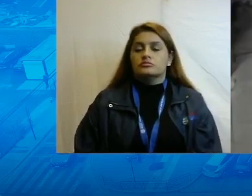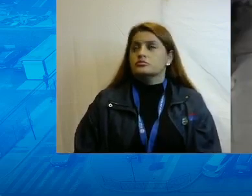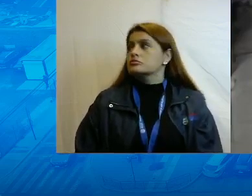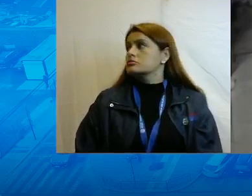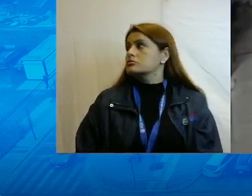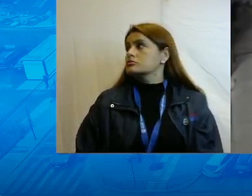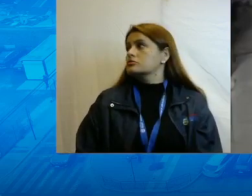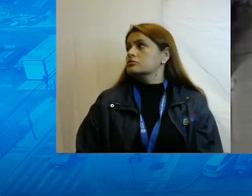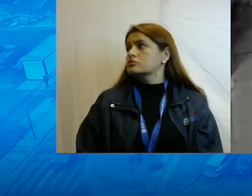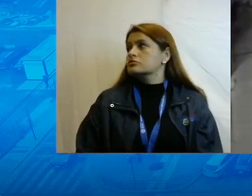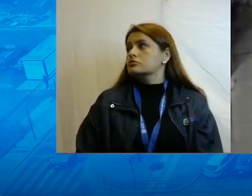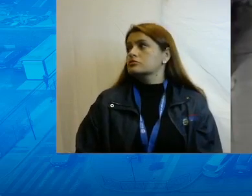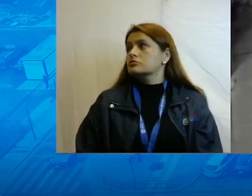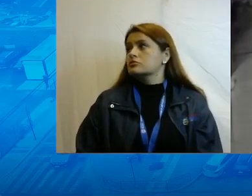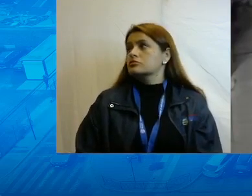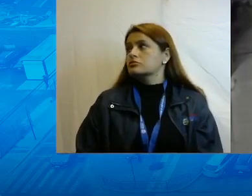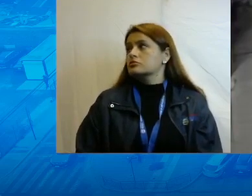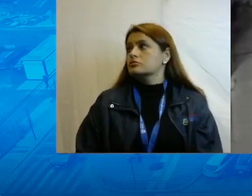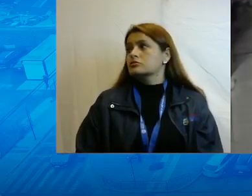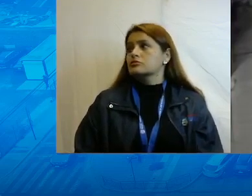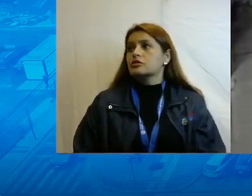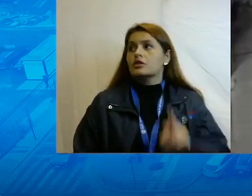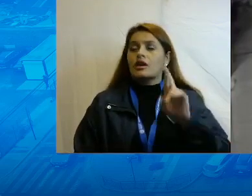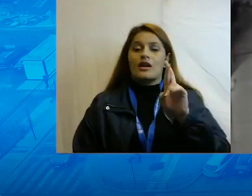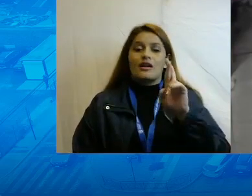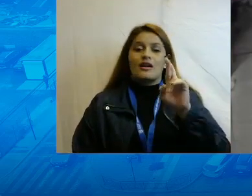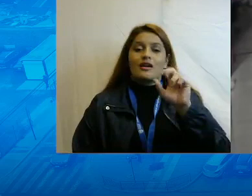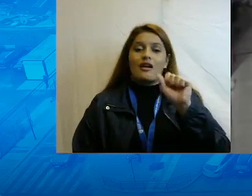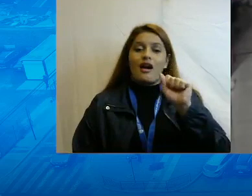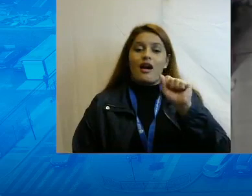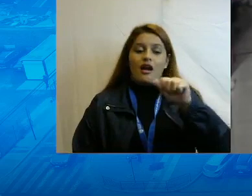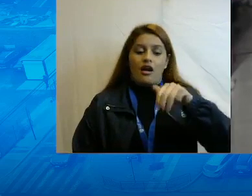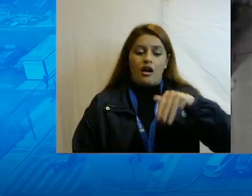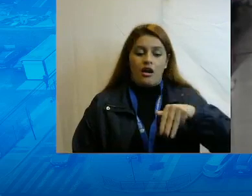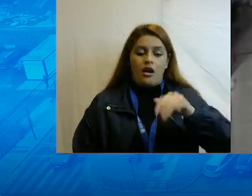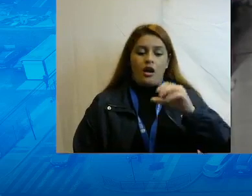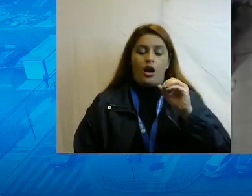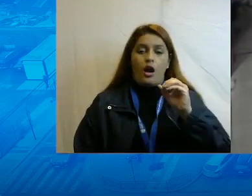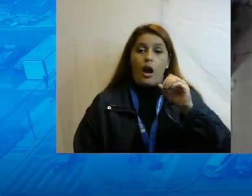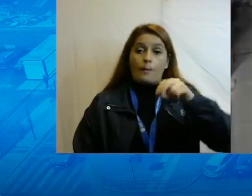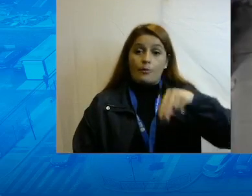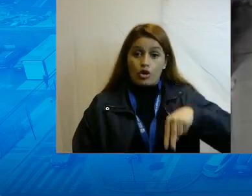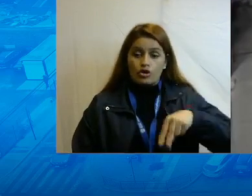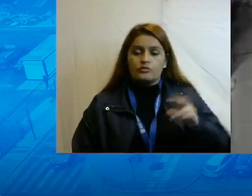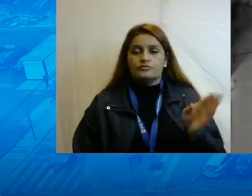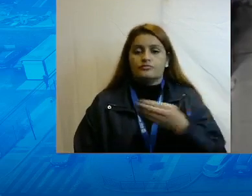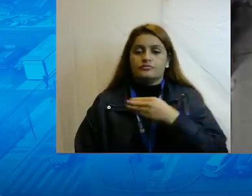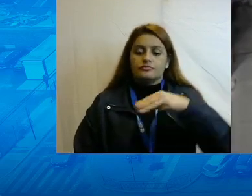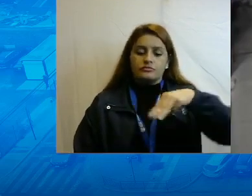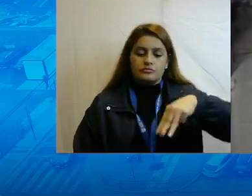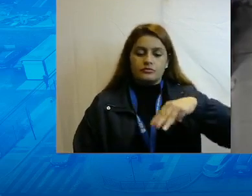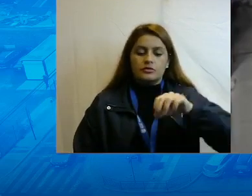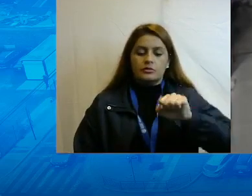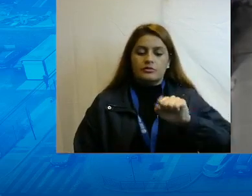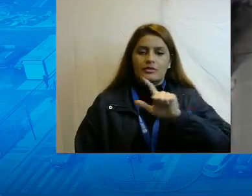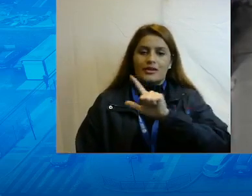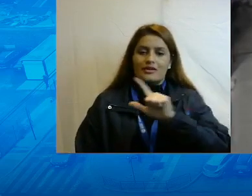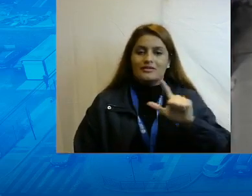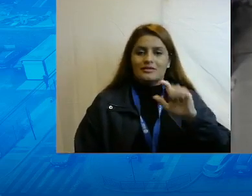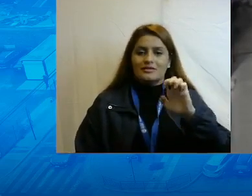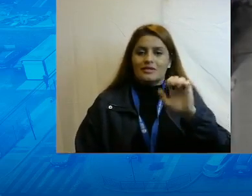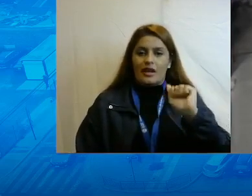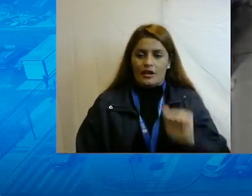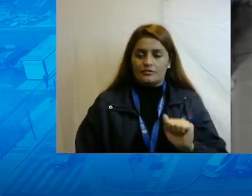don Ramón Mallea y a Claudia, en representación hoy día de la Casa Padre Demetrio. Sí, buenas